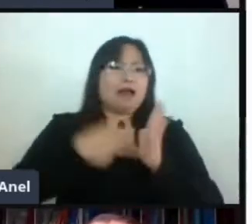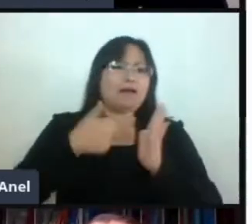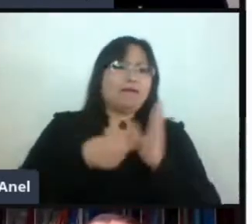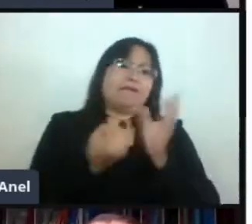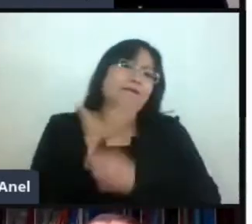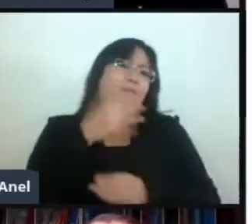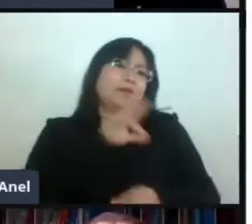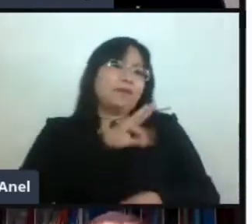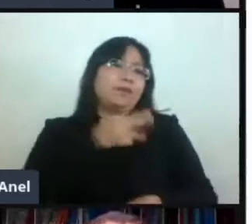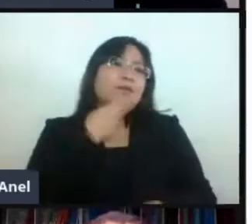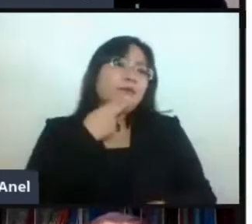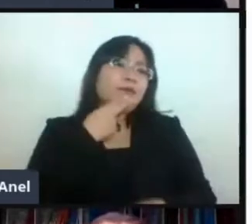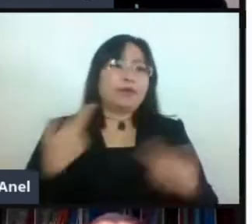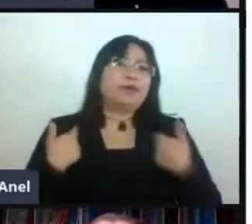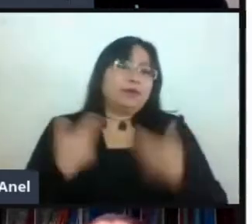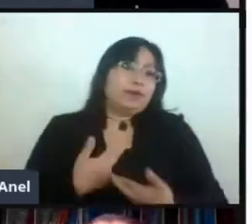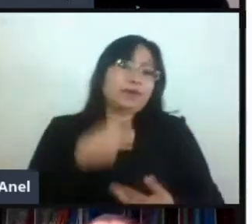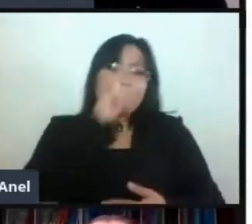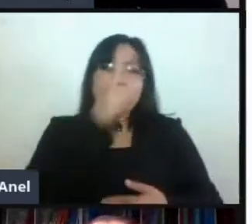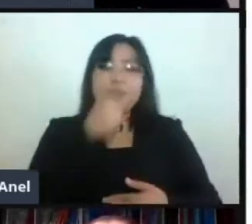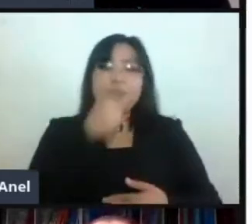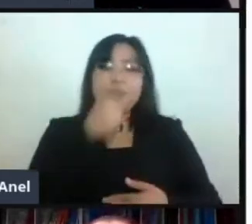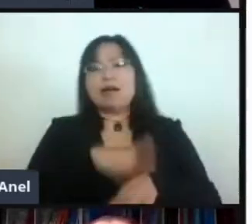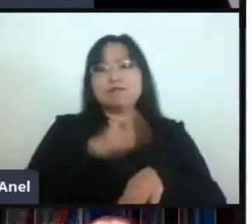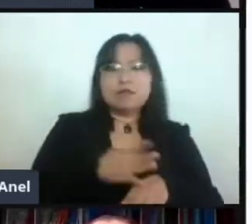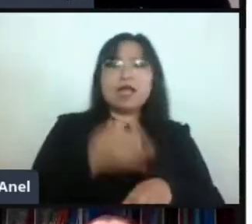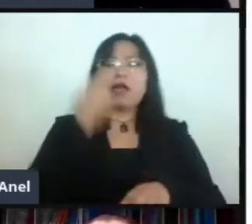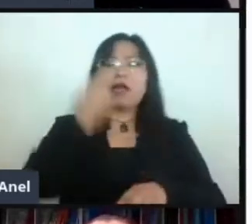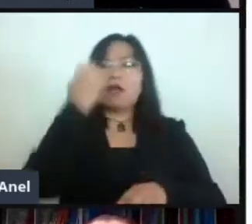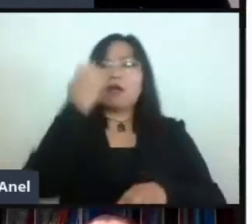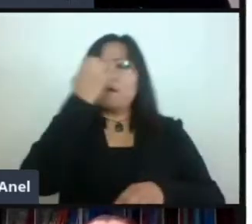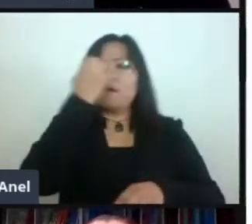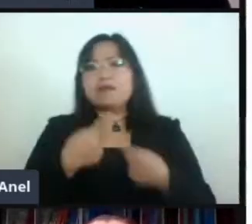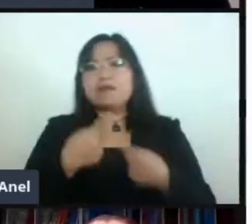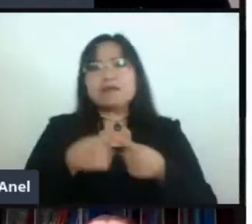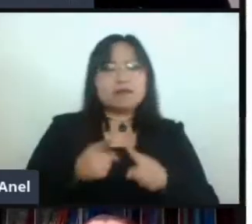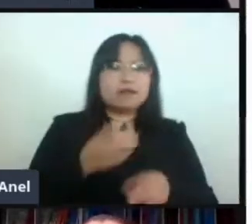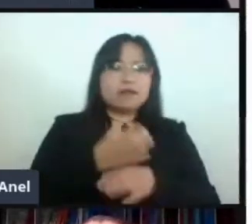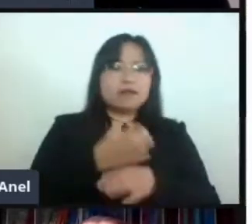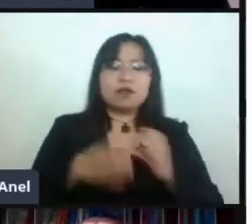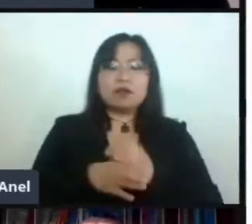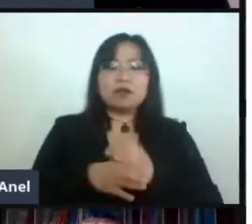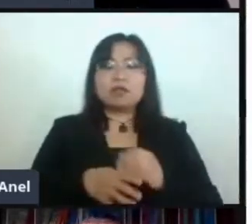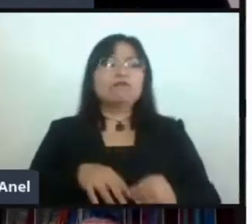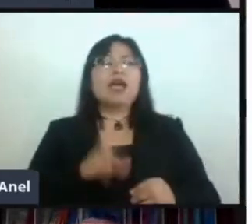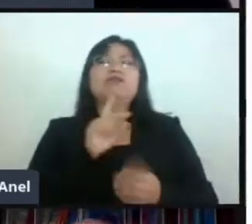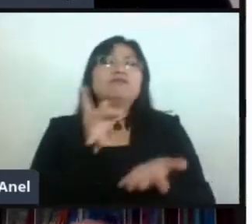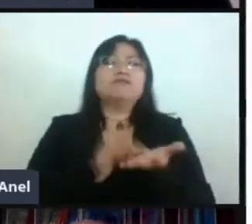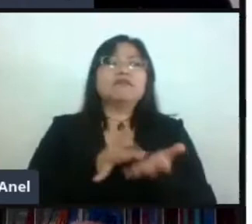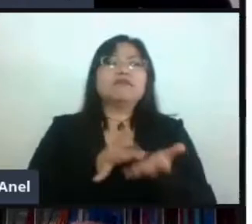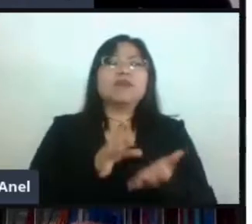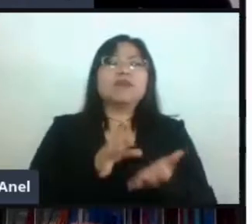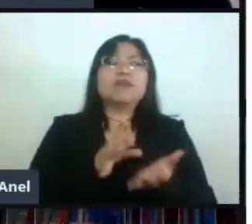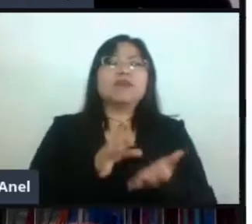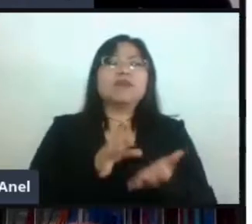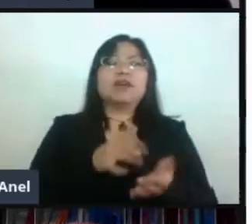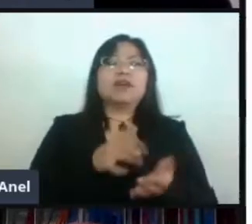que dedican su vida a la educación y no precisamente por las máquinas, por lo operativo.